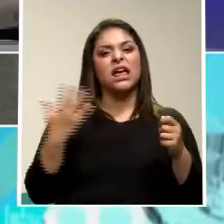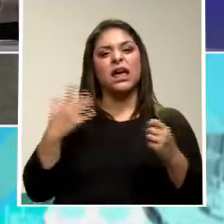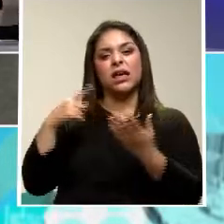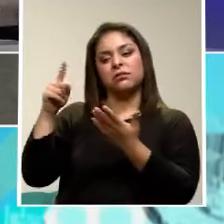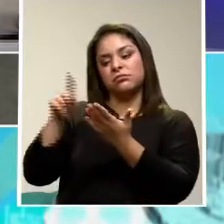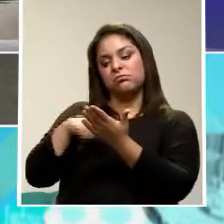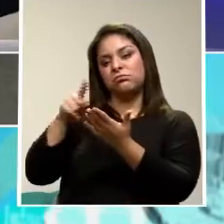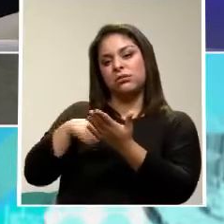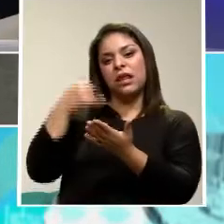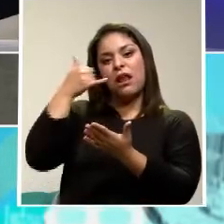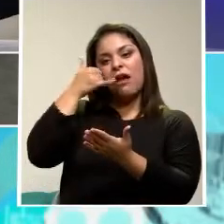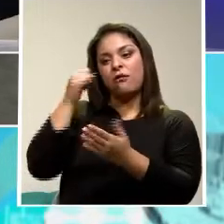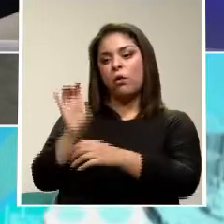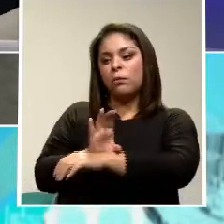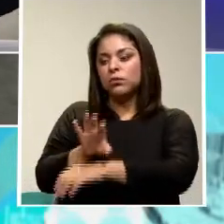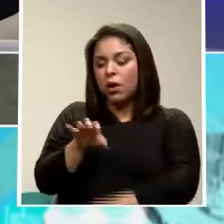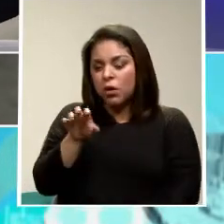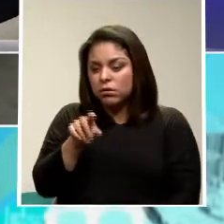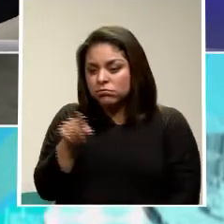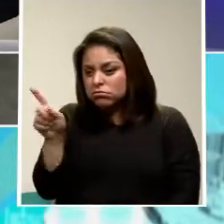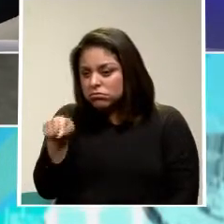en un teléfono o en la computadora.